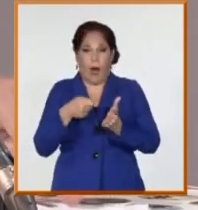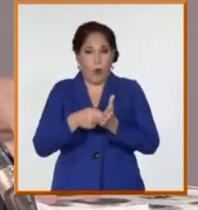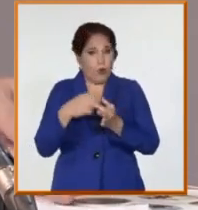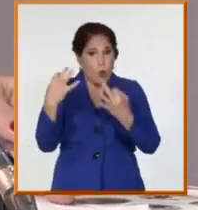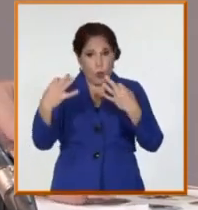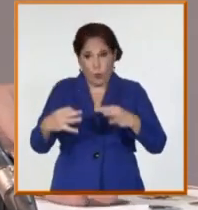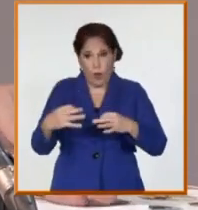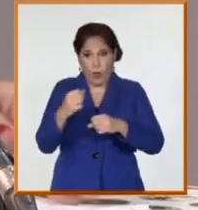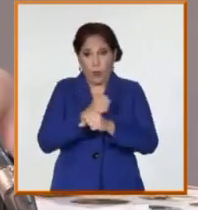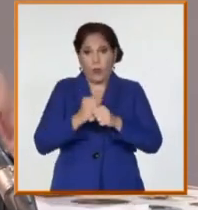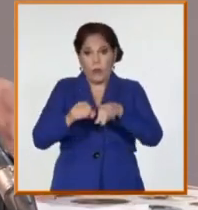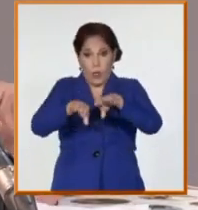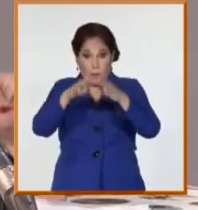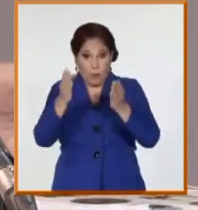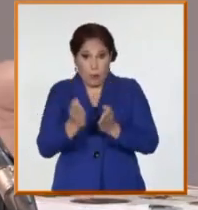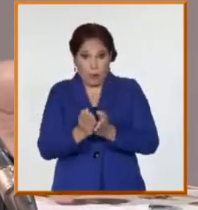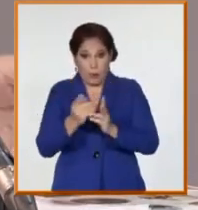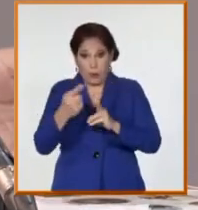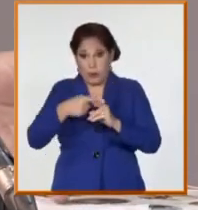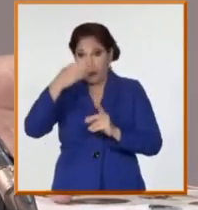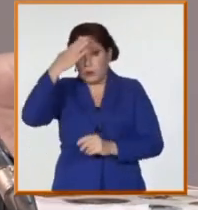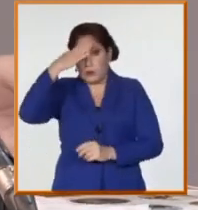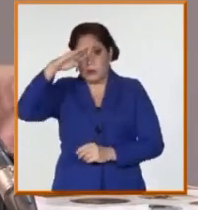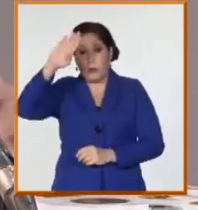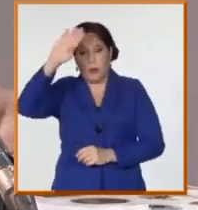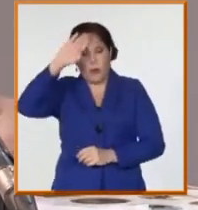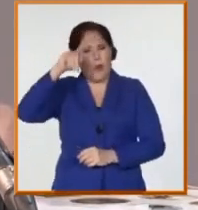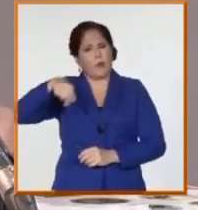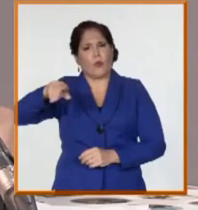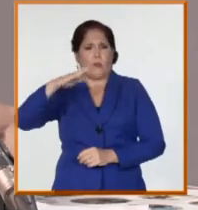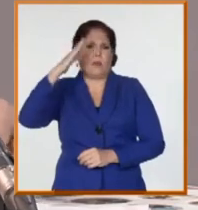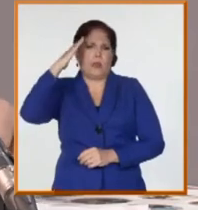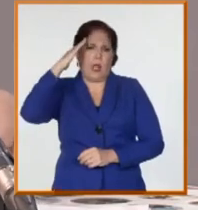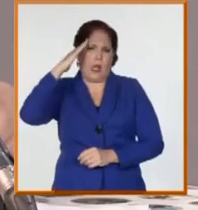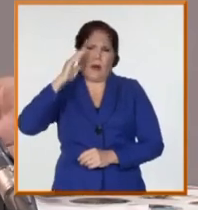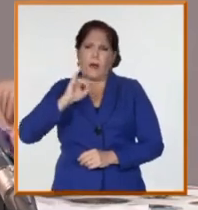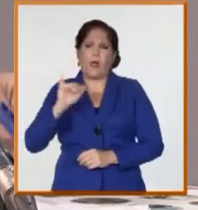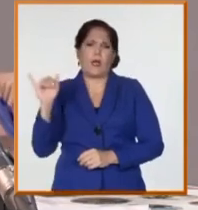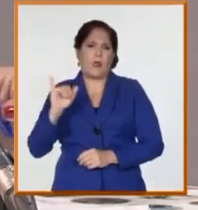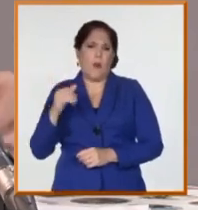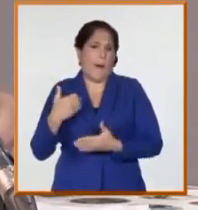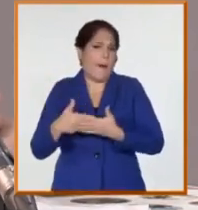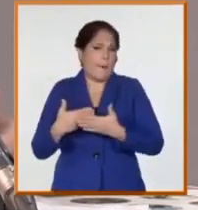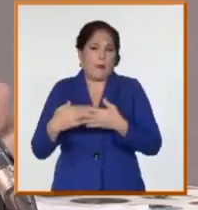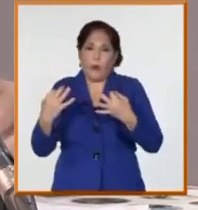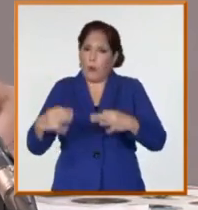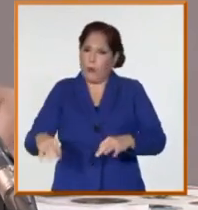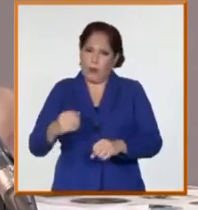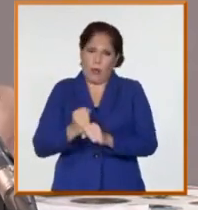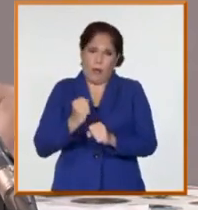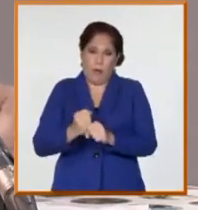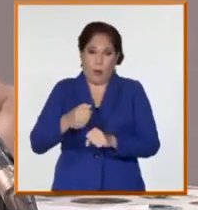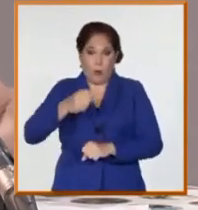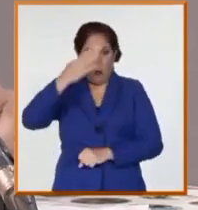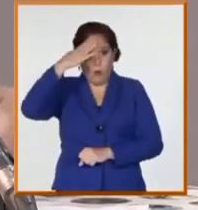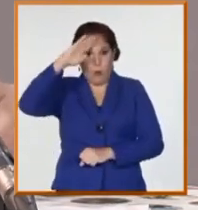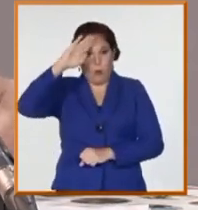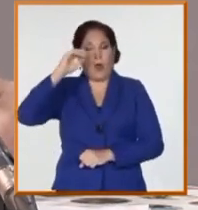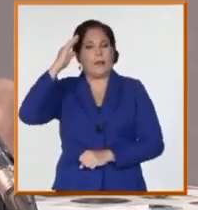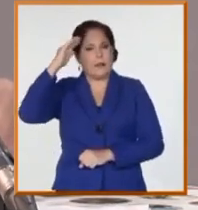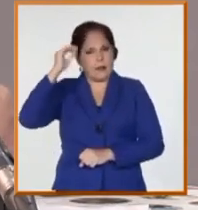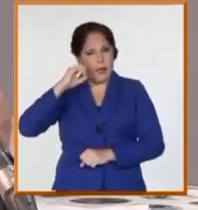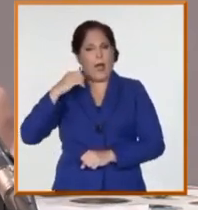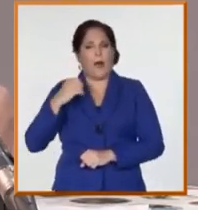se utilizan normalmente en el país y que son conocidas por por las empresas que trabajan en este en este ramo